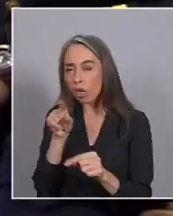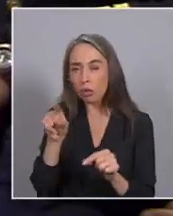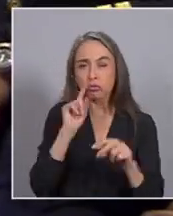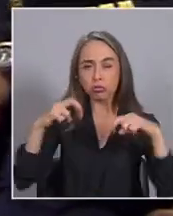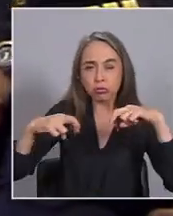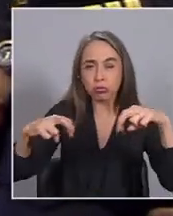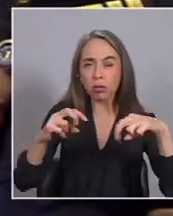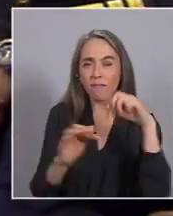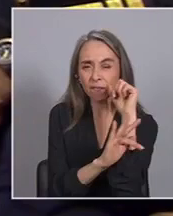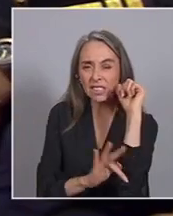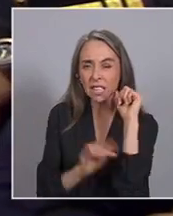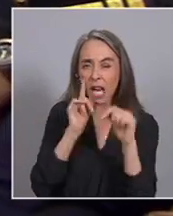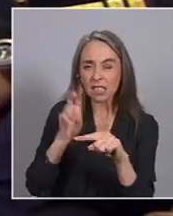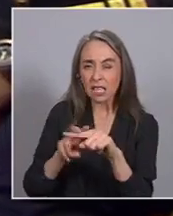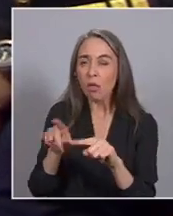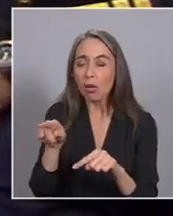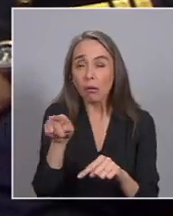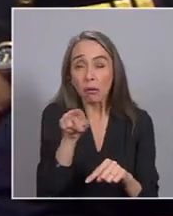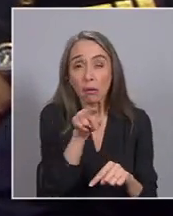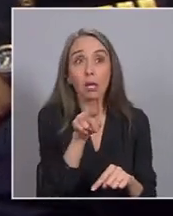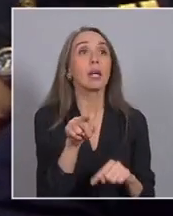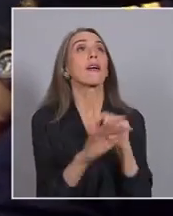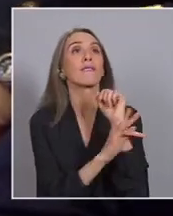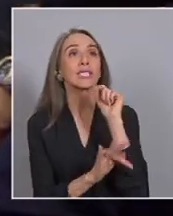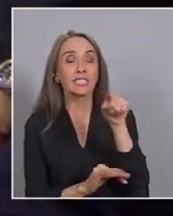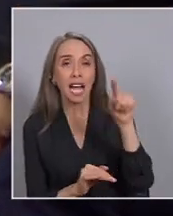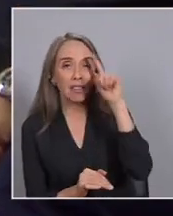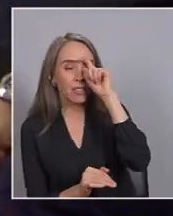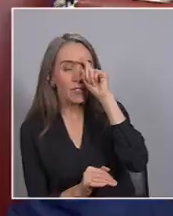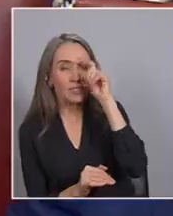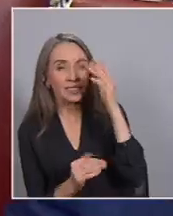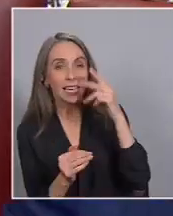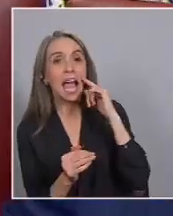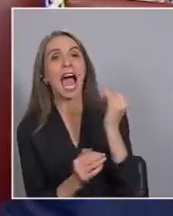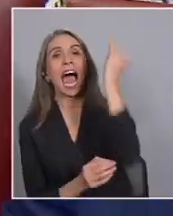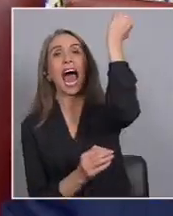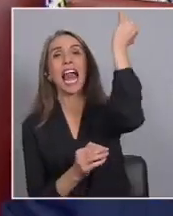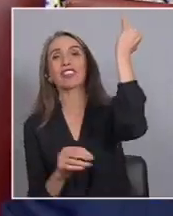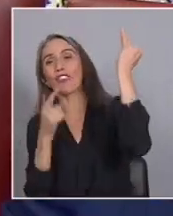fiscal? ¿Ven? Fiscal. Difícil perderlo de vista.